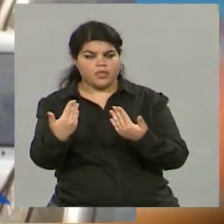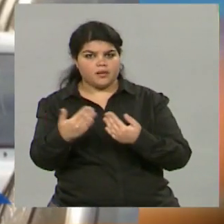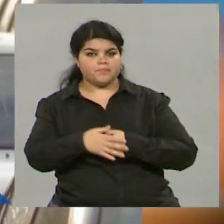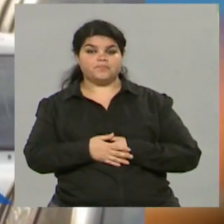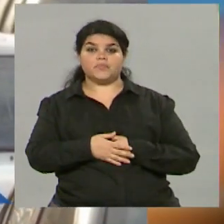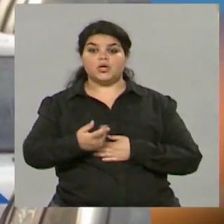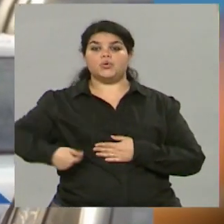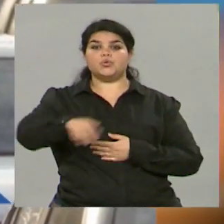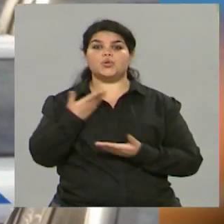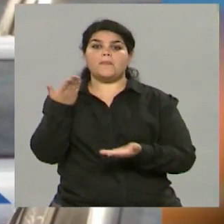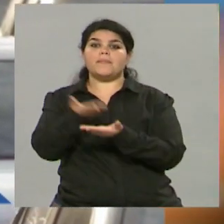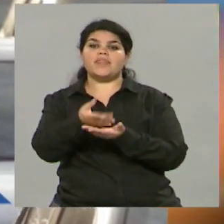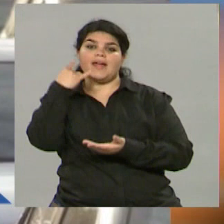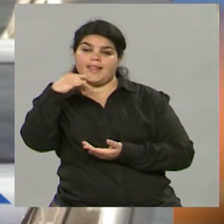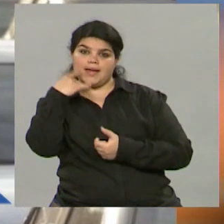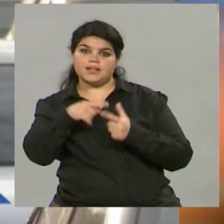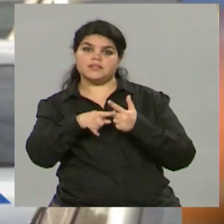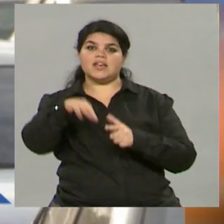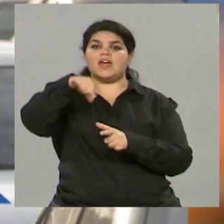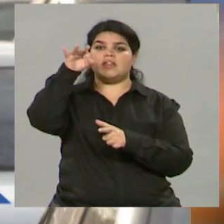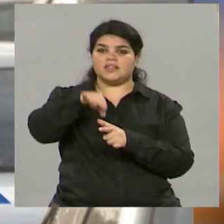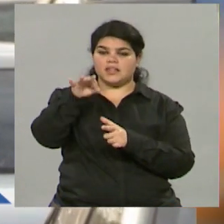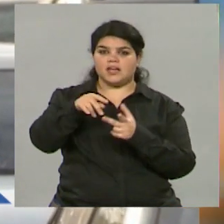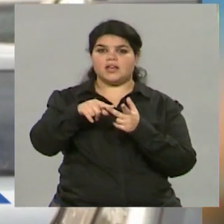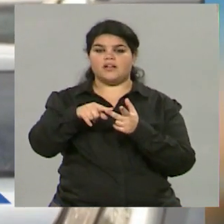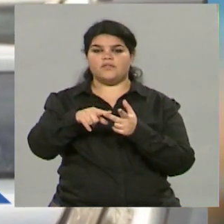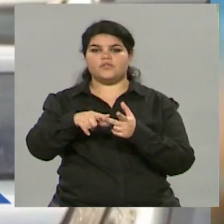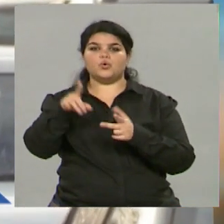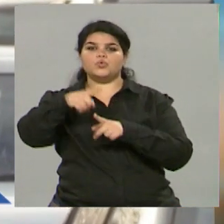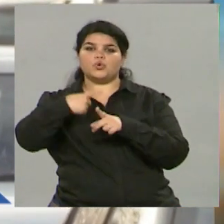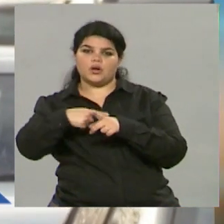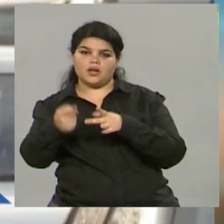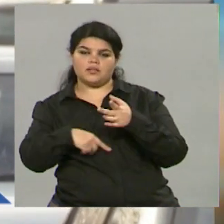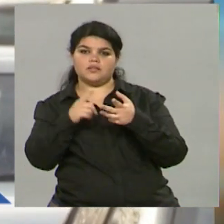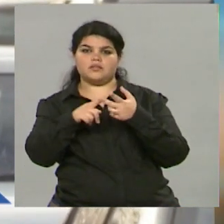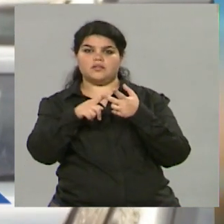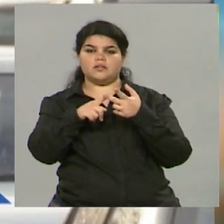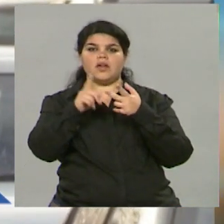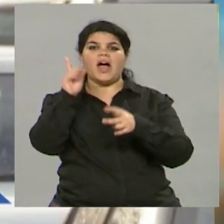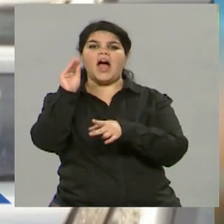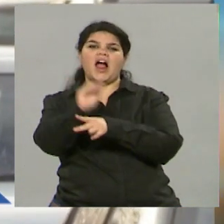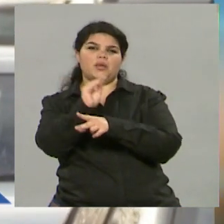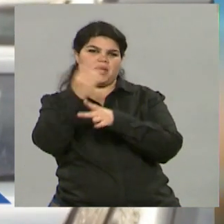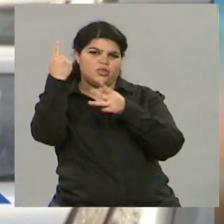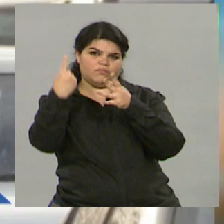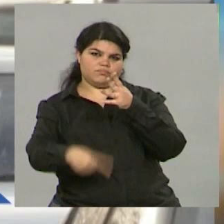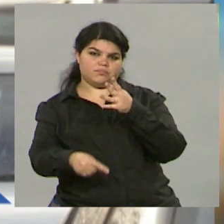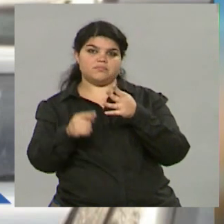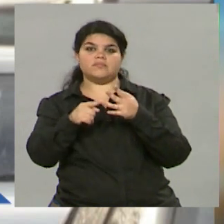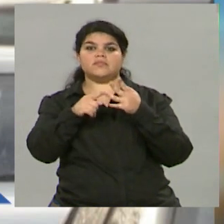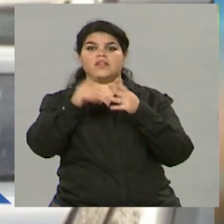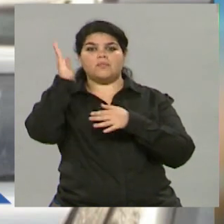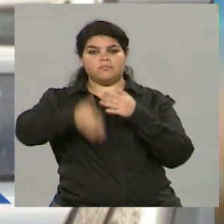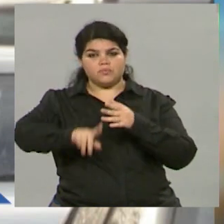hemos pedido leche, té, cacao, elementos perecederos, ropa de